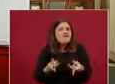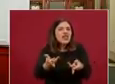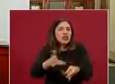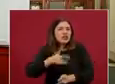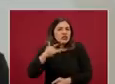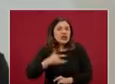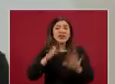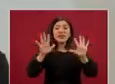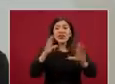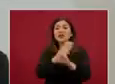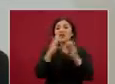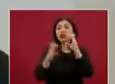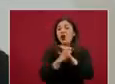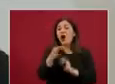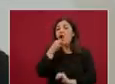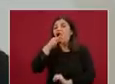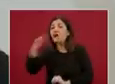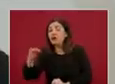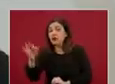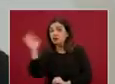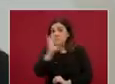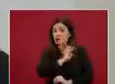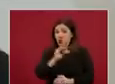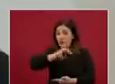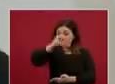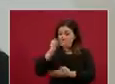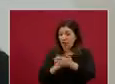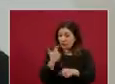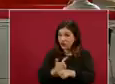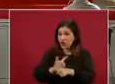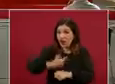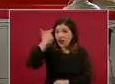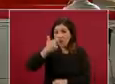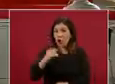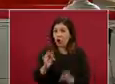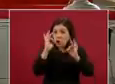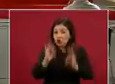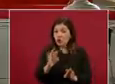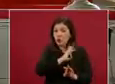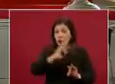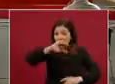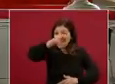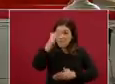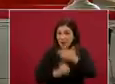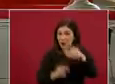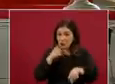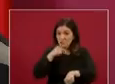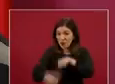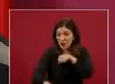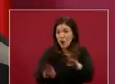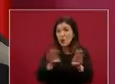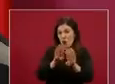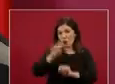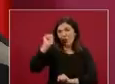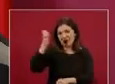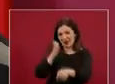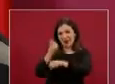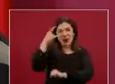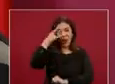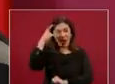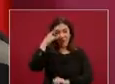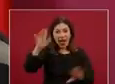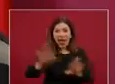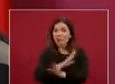10 indicadores que para poder disminuir el riesgo y llegar realmente a un riesgo menor, como en este caso lo hizo Campeche con el